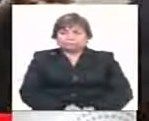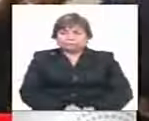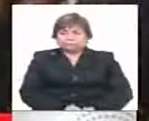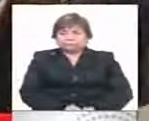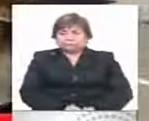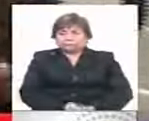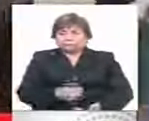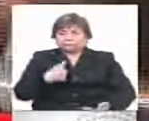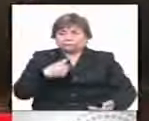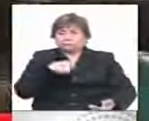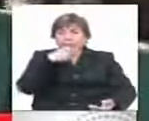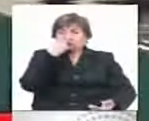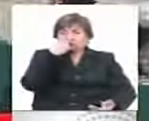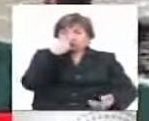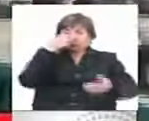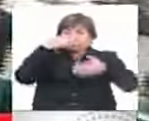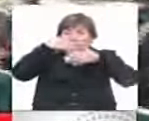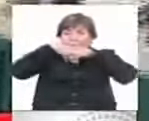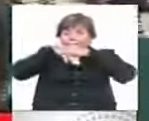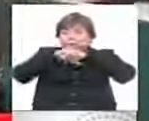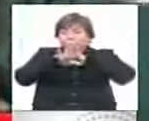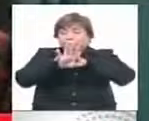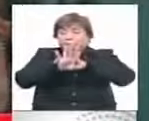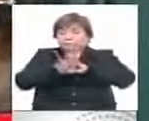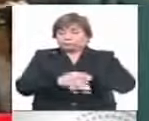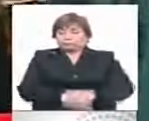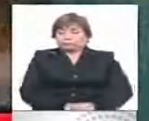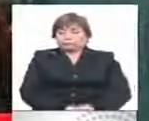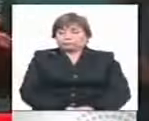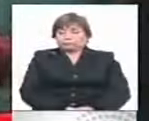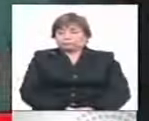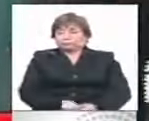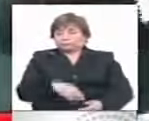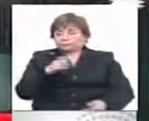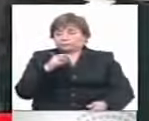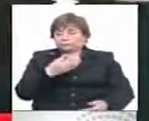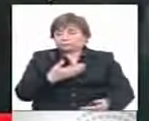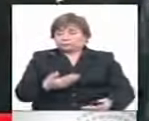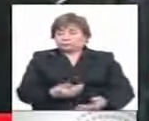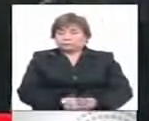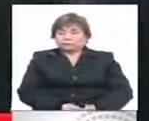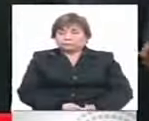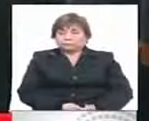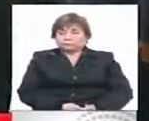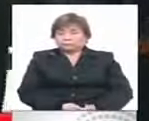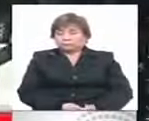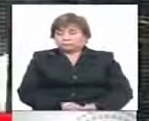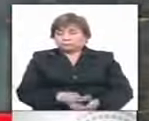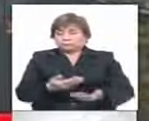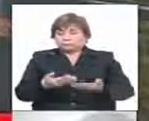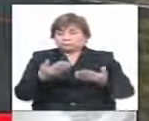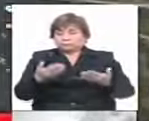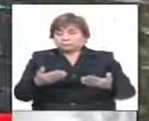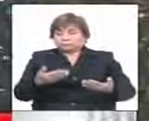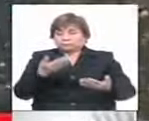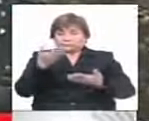ahí vemos ingresando a la presidenta del Consejo de Ministros, para le van a dar los